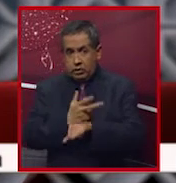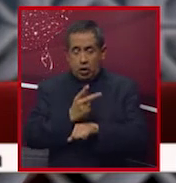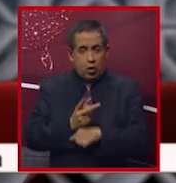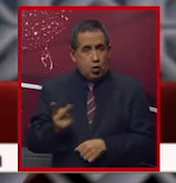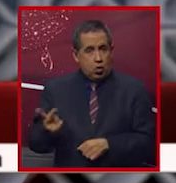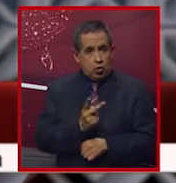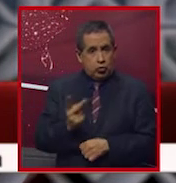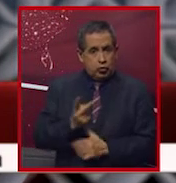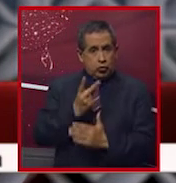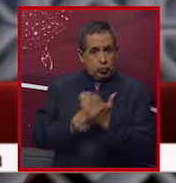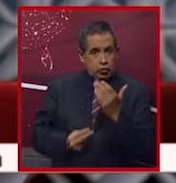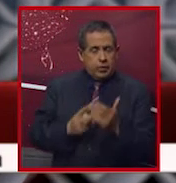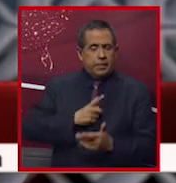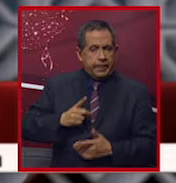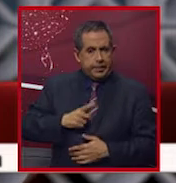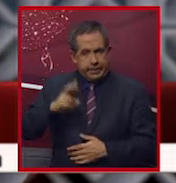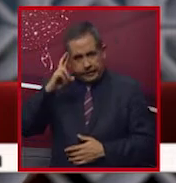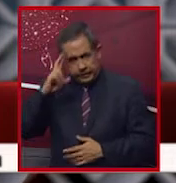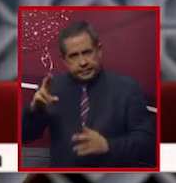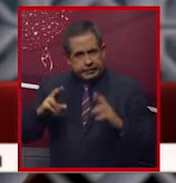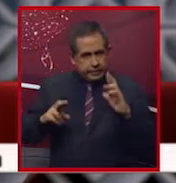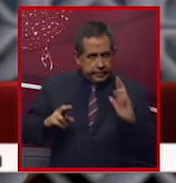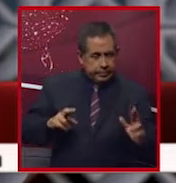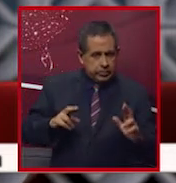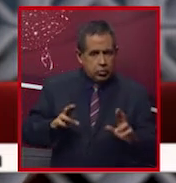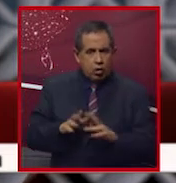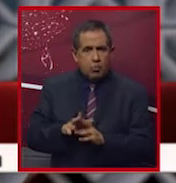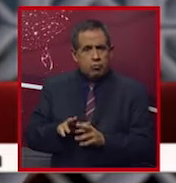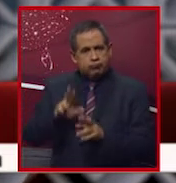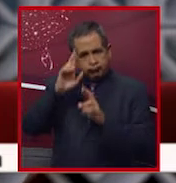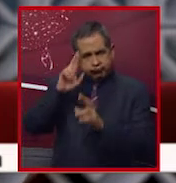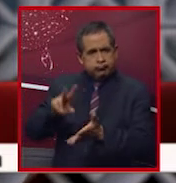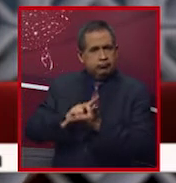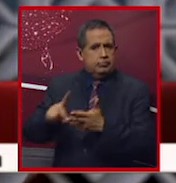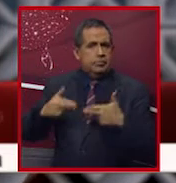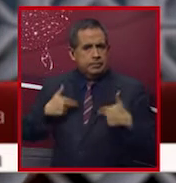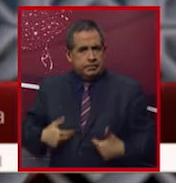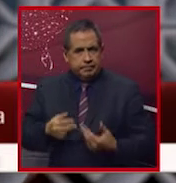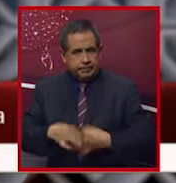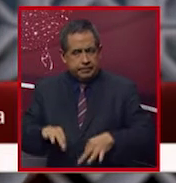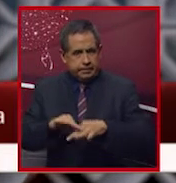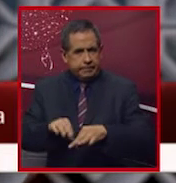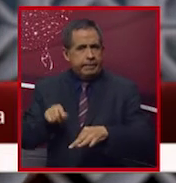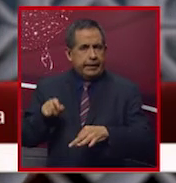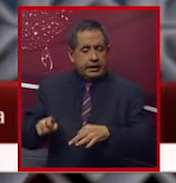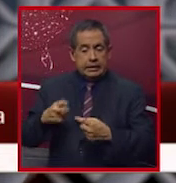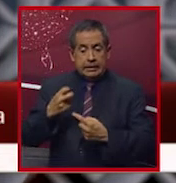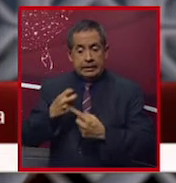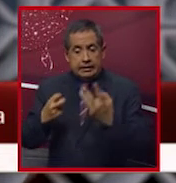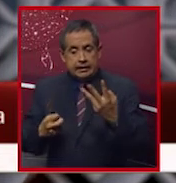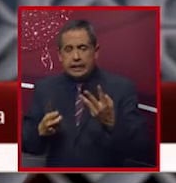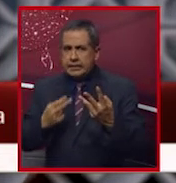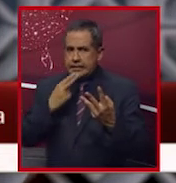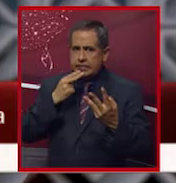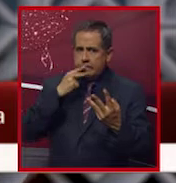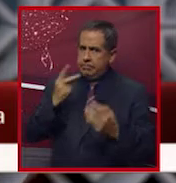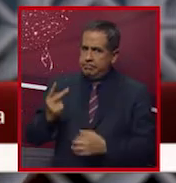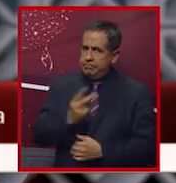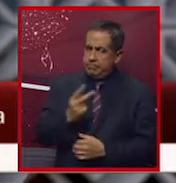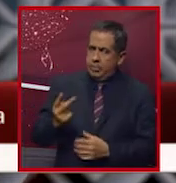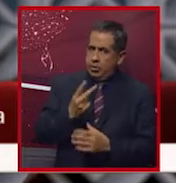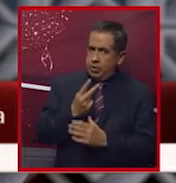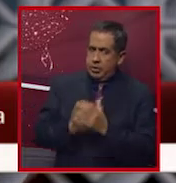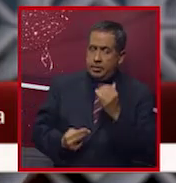el respeto, la protección y la promoción de los derechos humanos, entendiendo que la convicción común